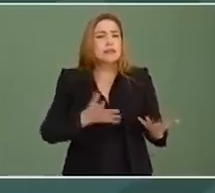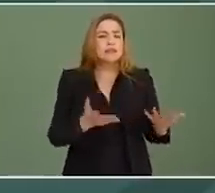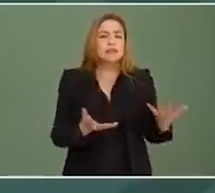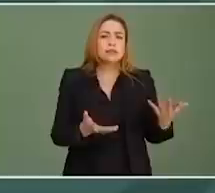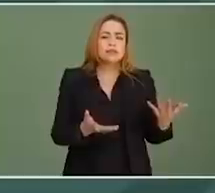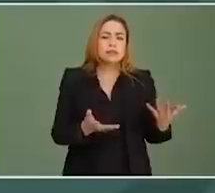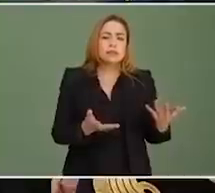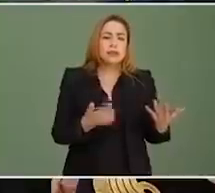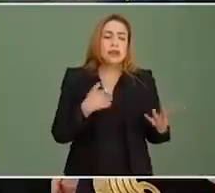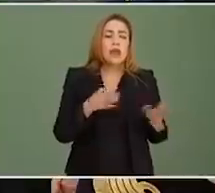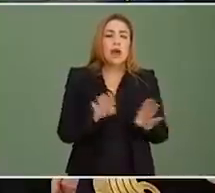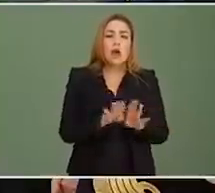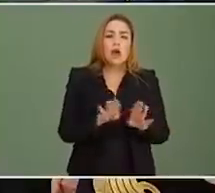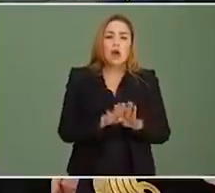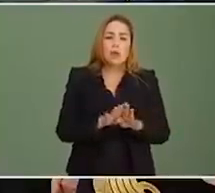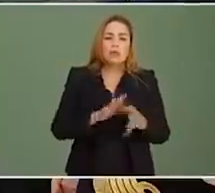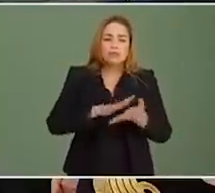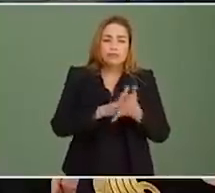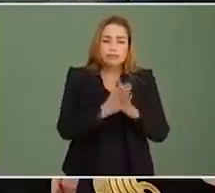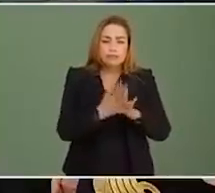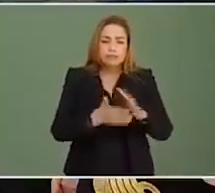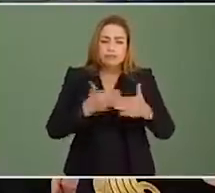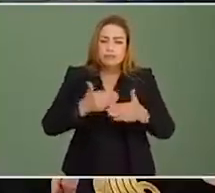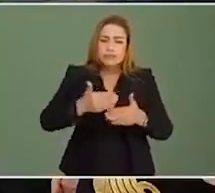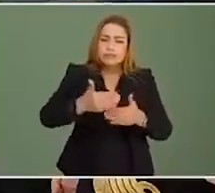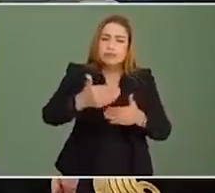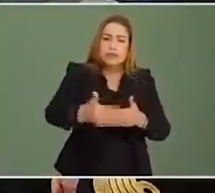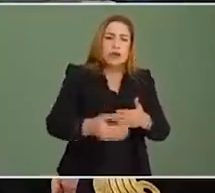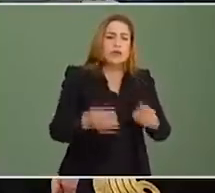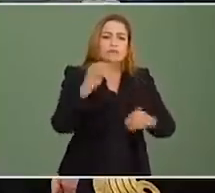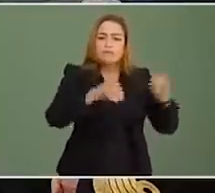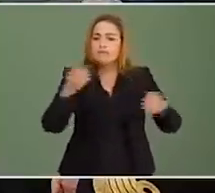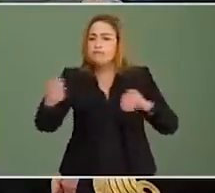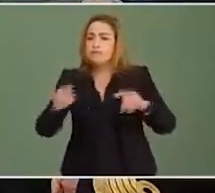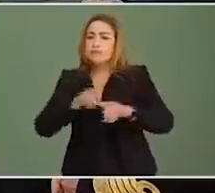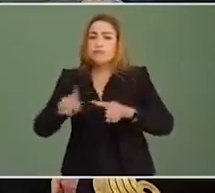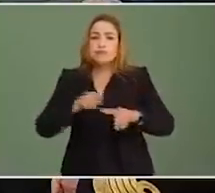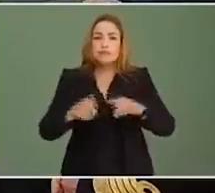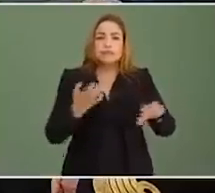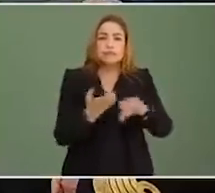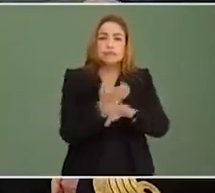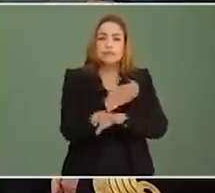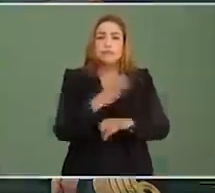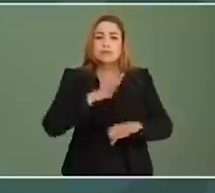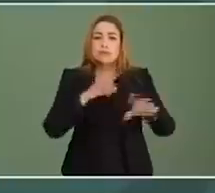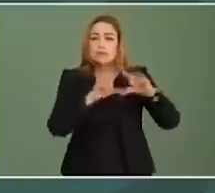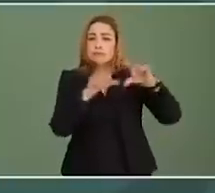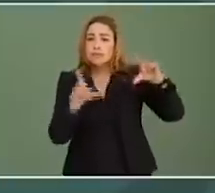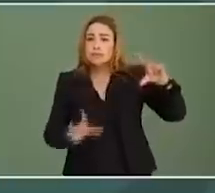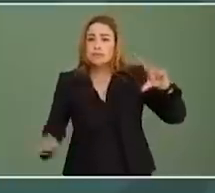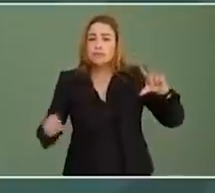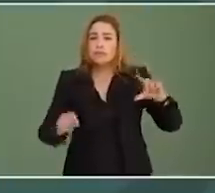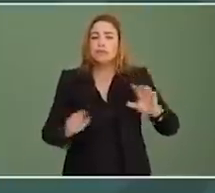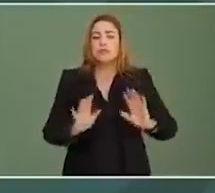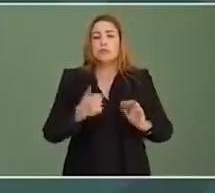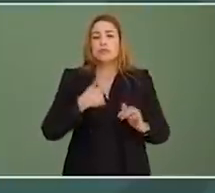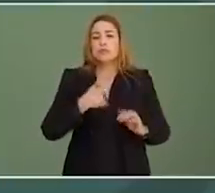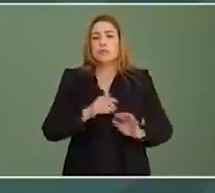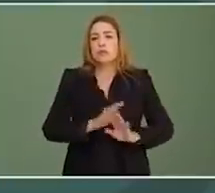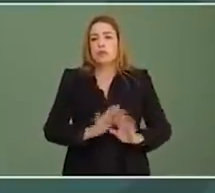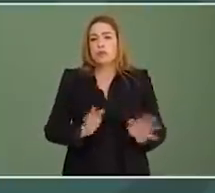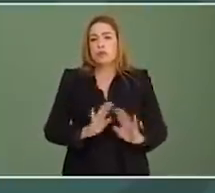tipificado en los diversos estados de la república todavía quiero decir que no todos los estados tienen tipificado el